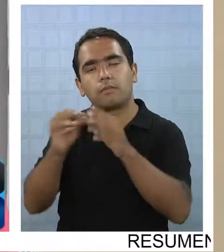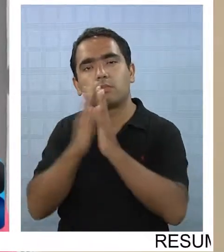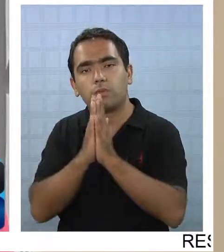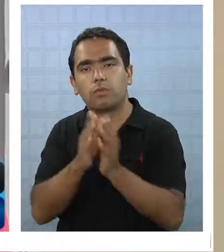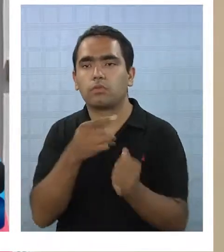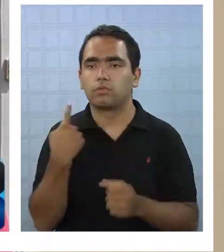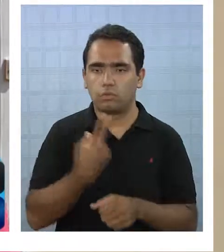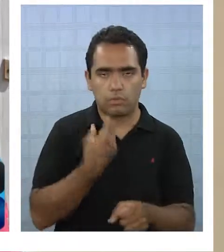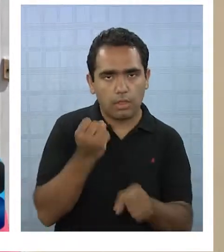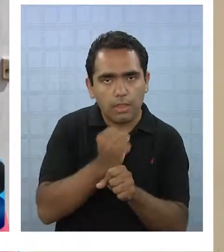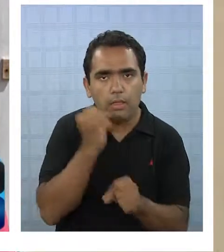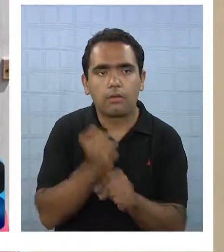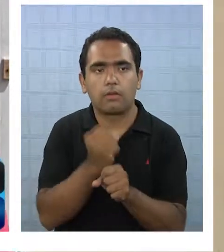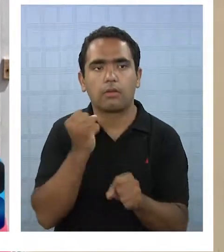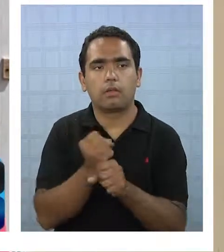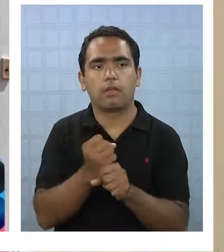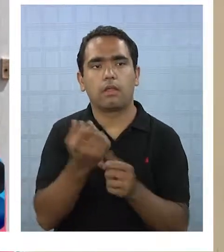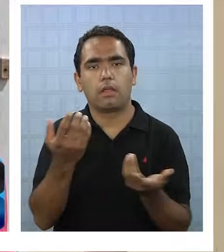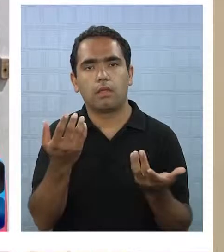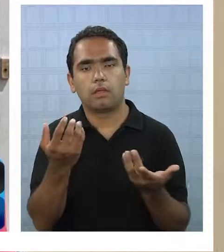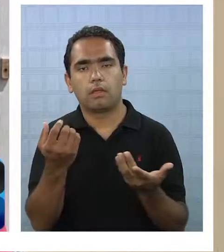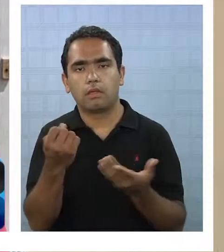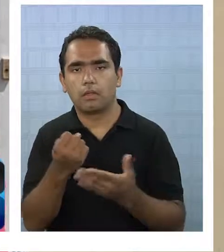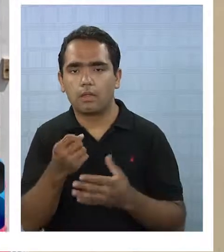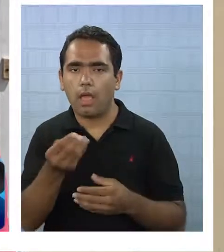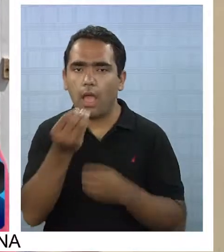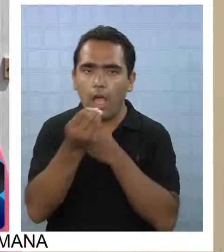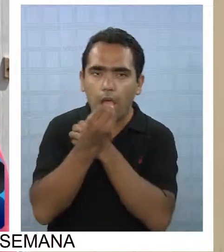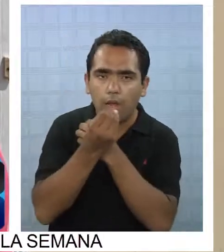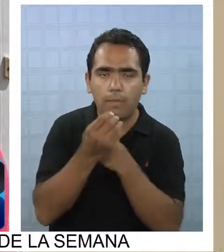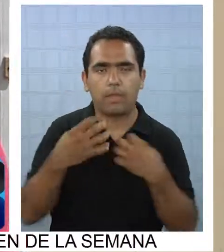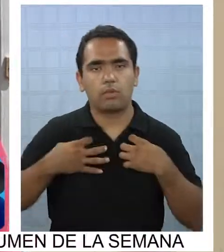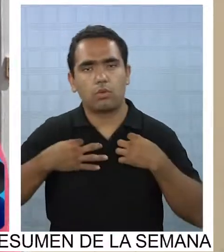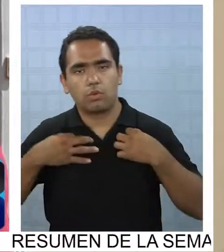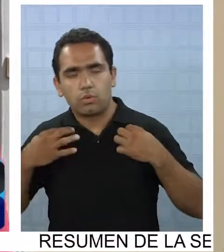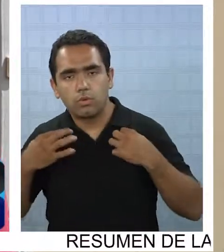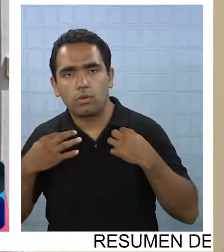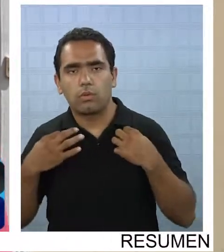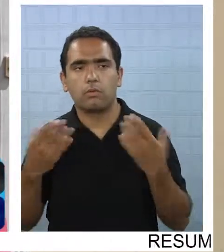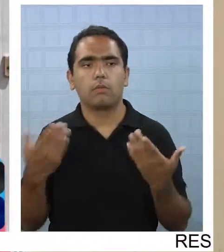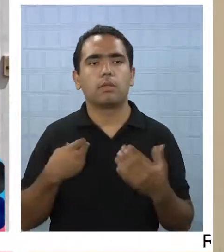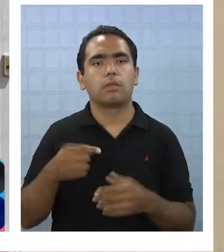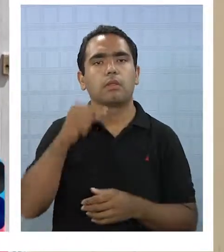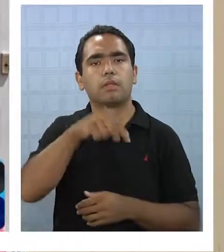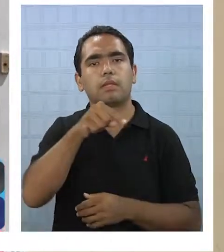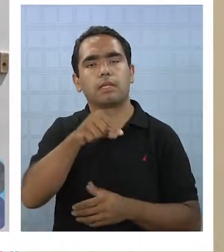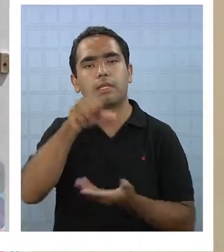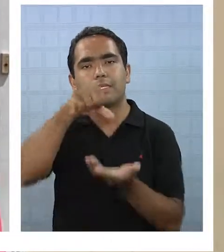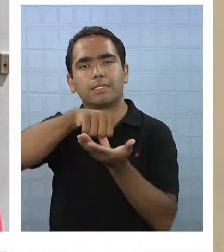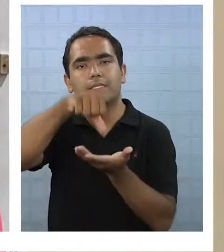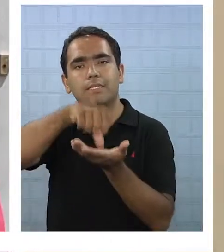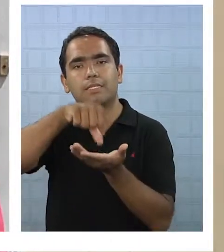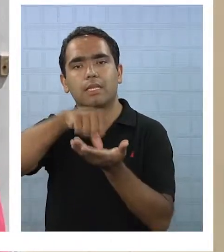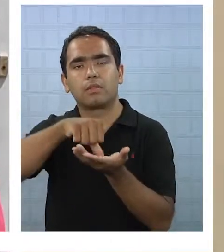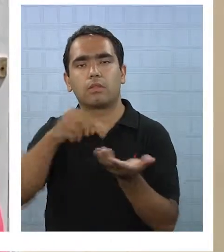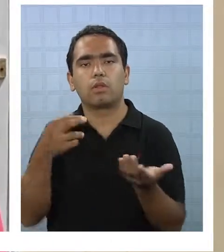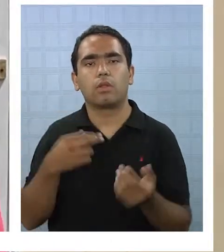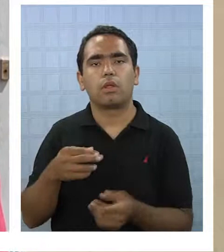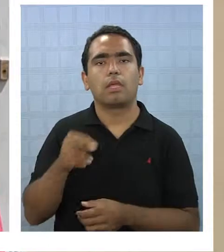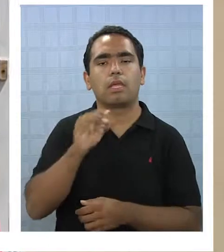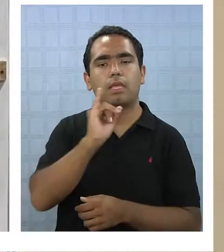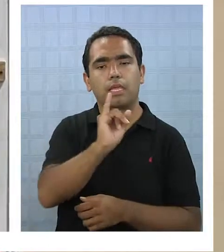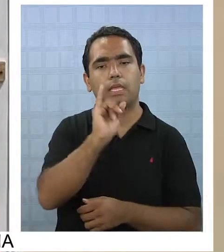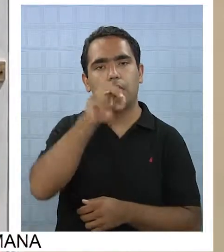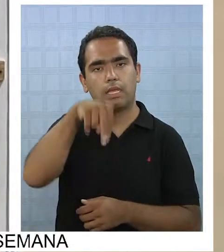trabajando en un acopio de alimentos de ropa en el centro del centro de alto de rendimiento del